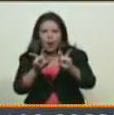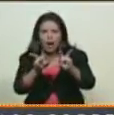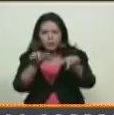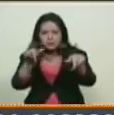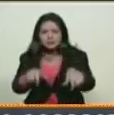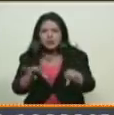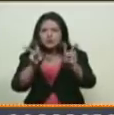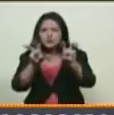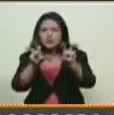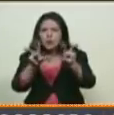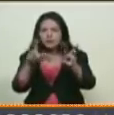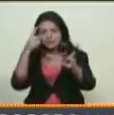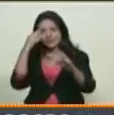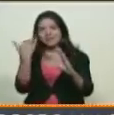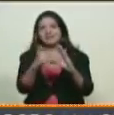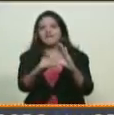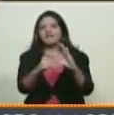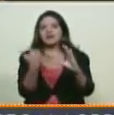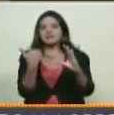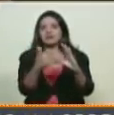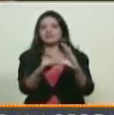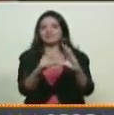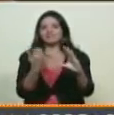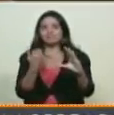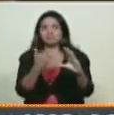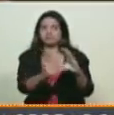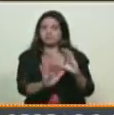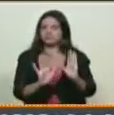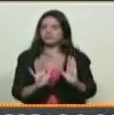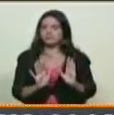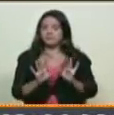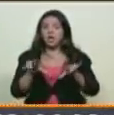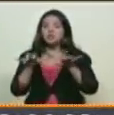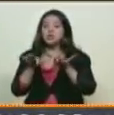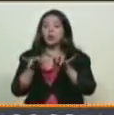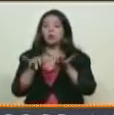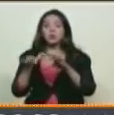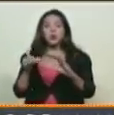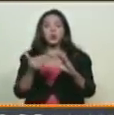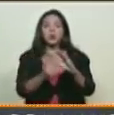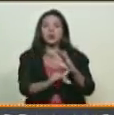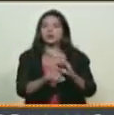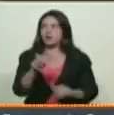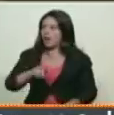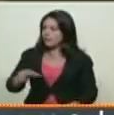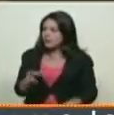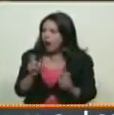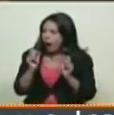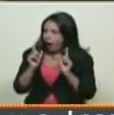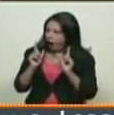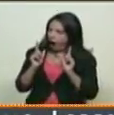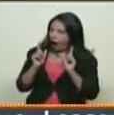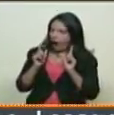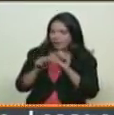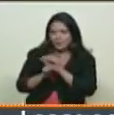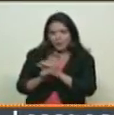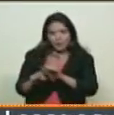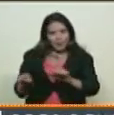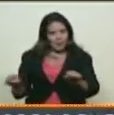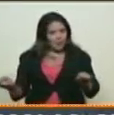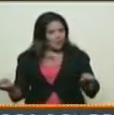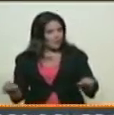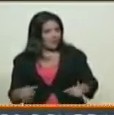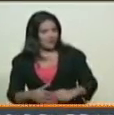las transferencias y se hacían desde la computadora y la sentencia parece imposible